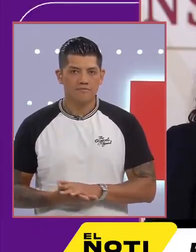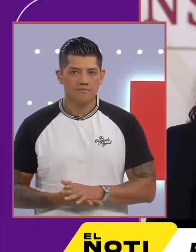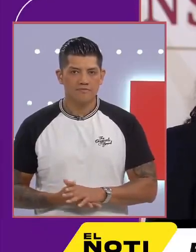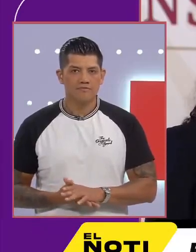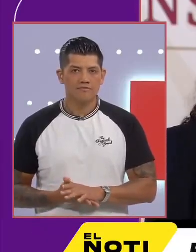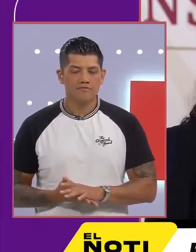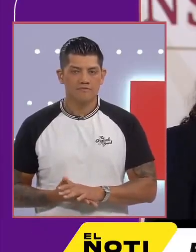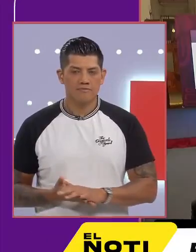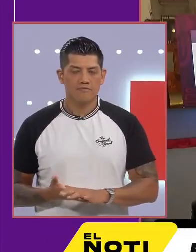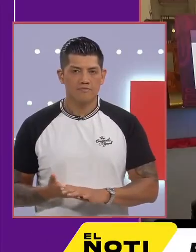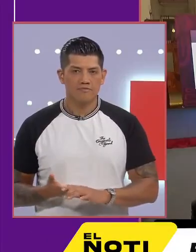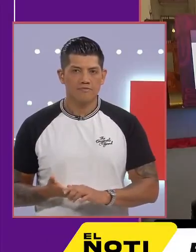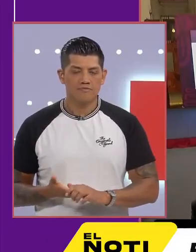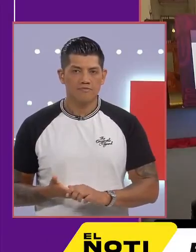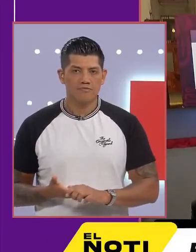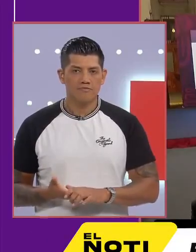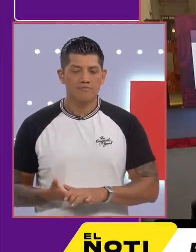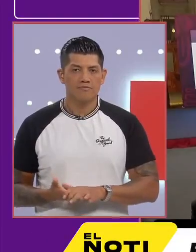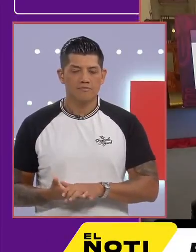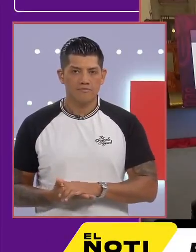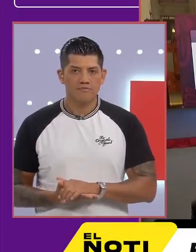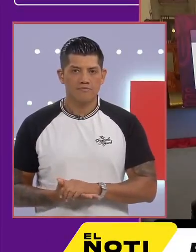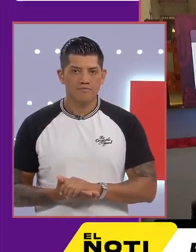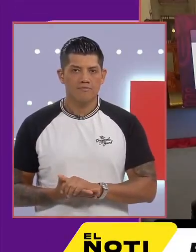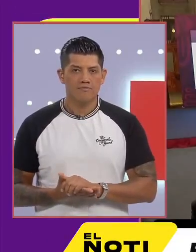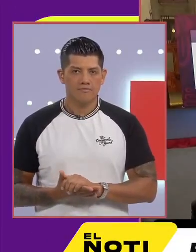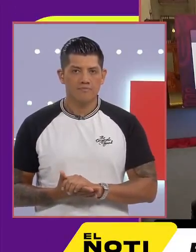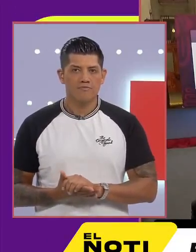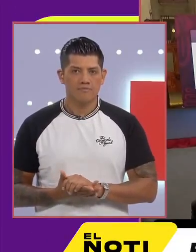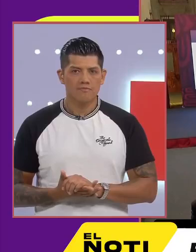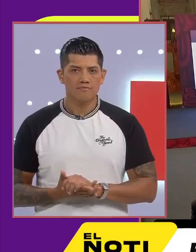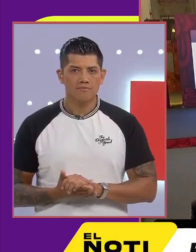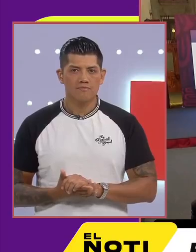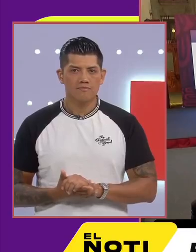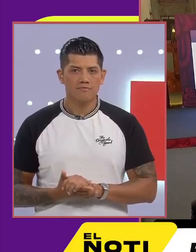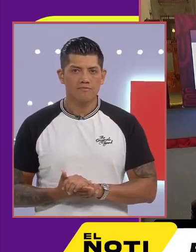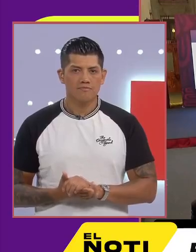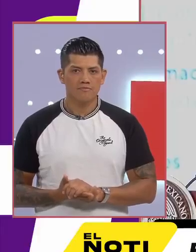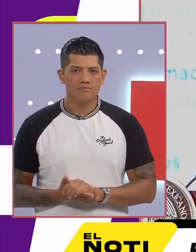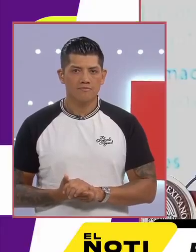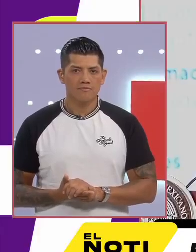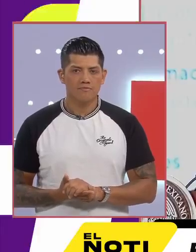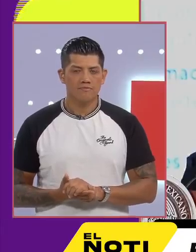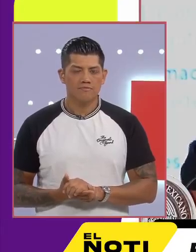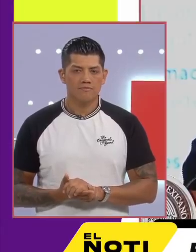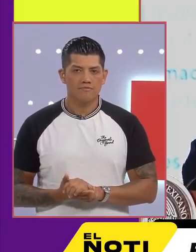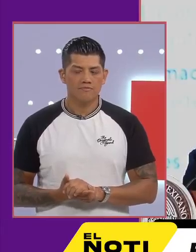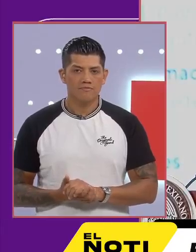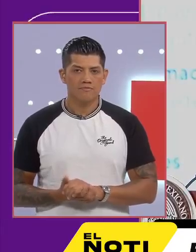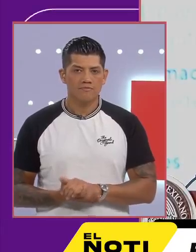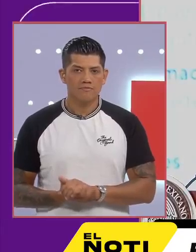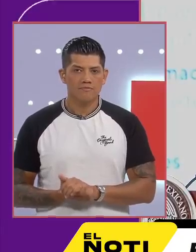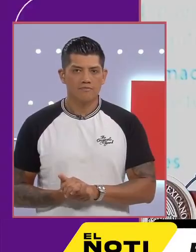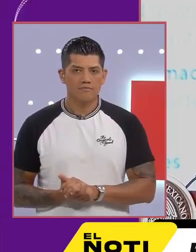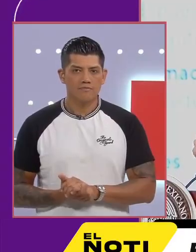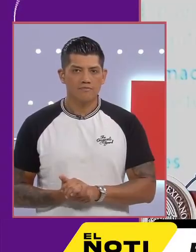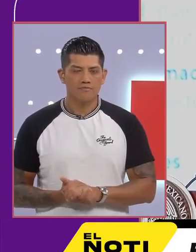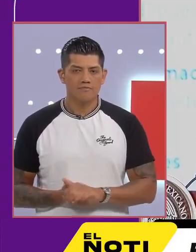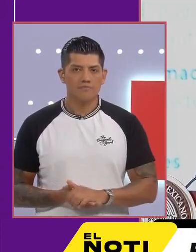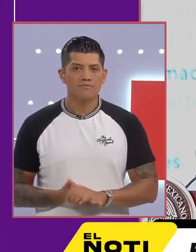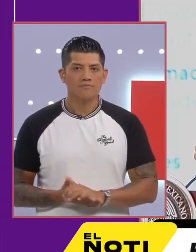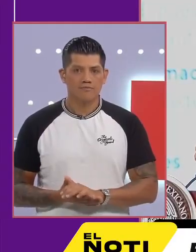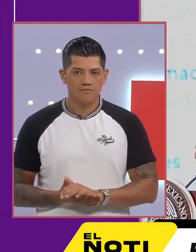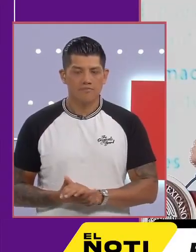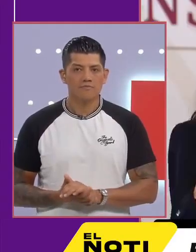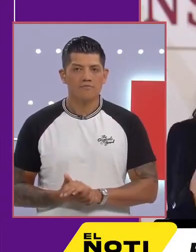o antes de que se inicie incluso, digamos, la revisión de constitucionalidad de esa situación, él